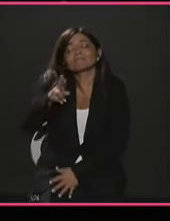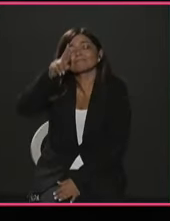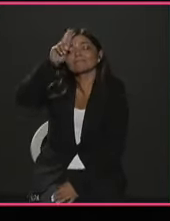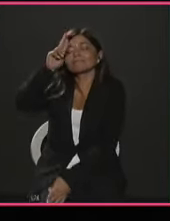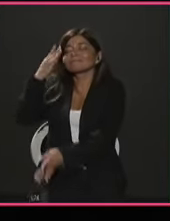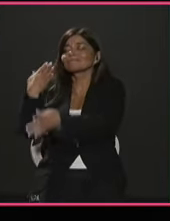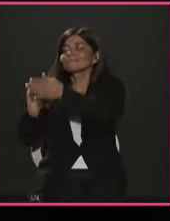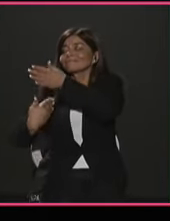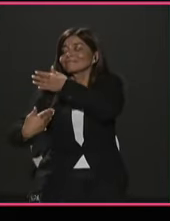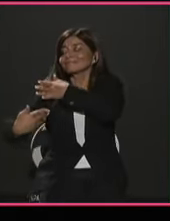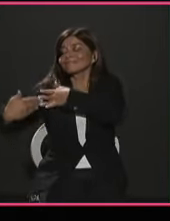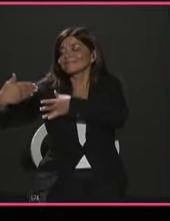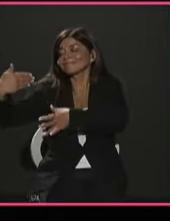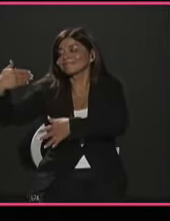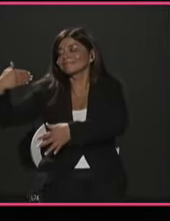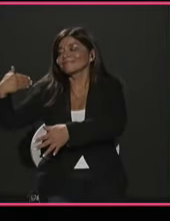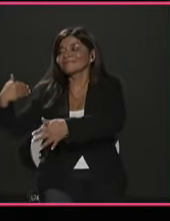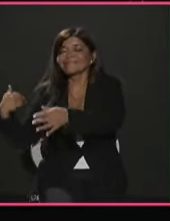tiempos